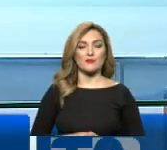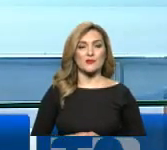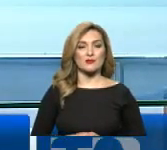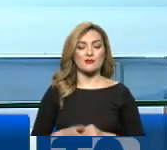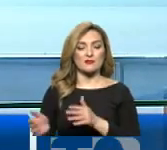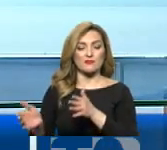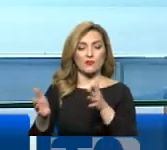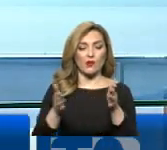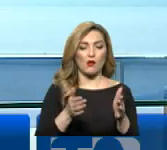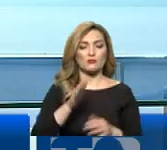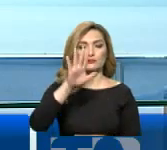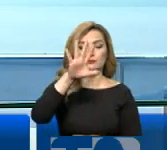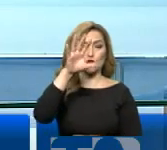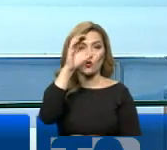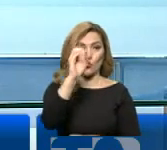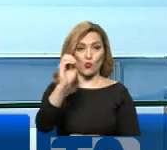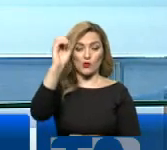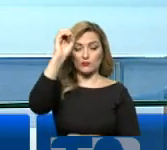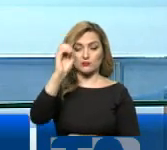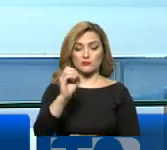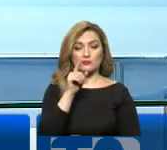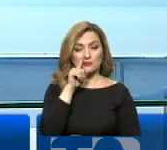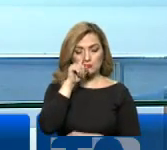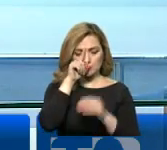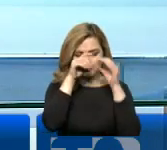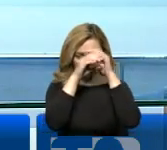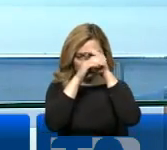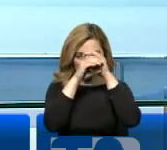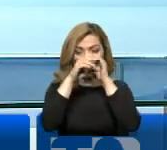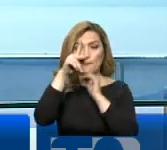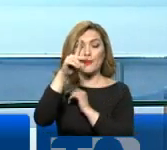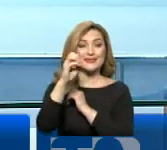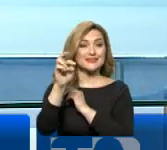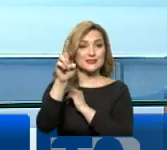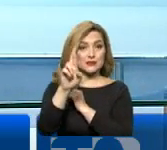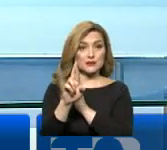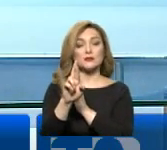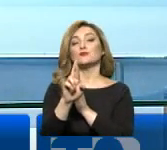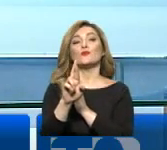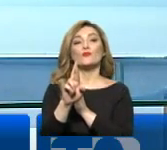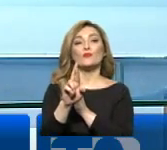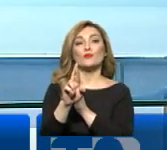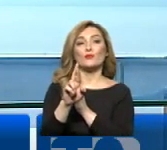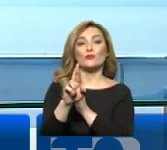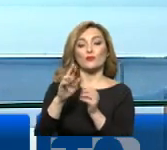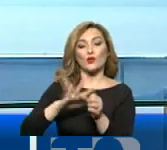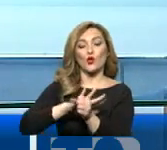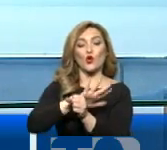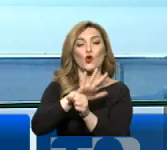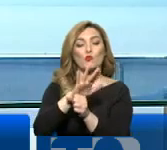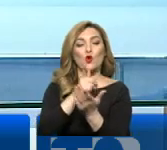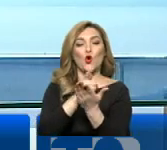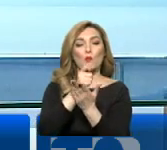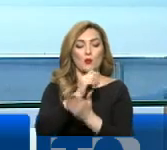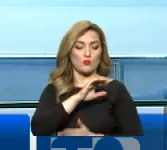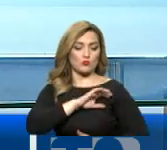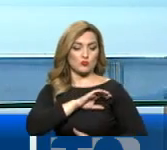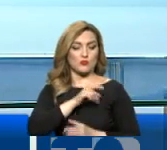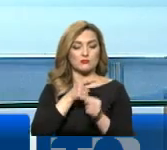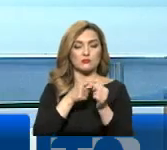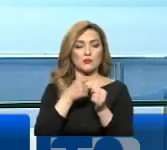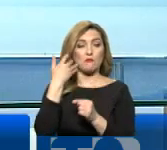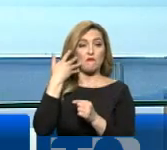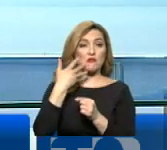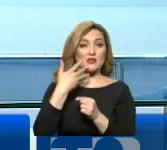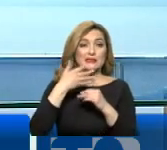Y al menos el 50% de las pruebas PCR para detección de COVID-19 adquiridas por el municipio de Quito corren